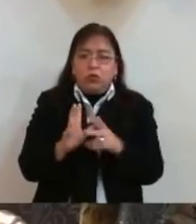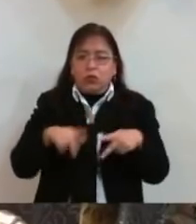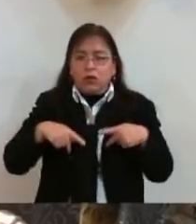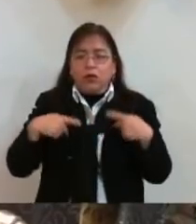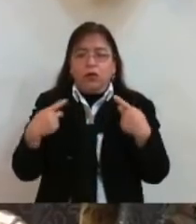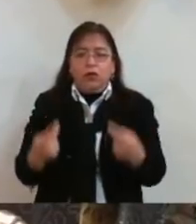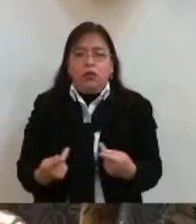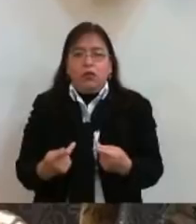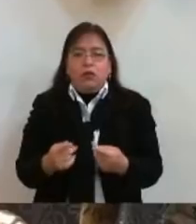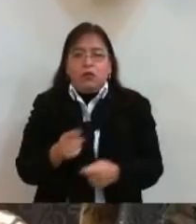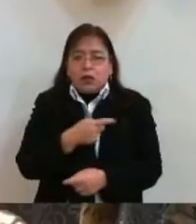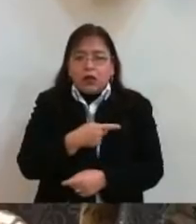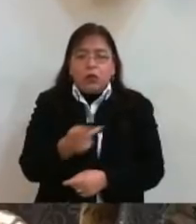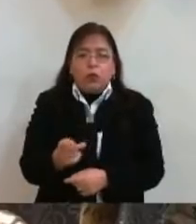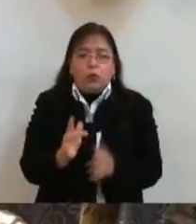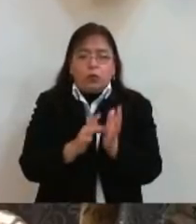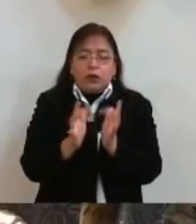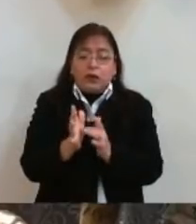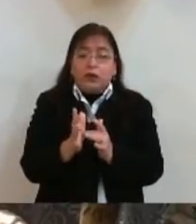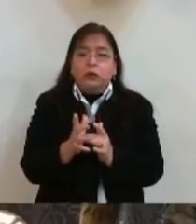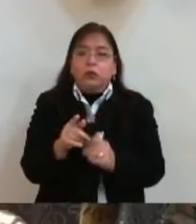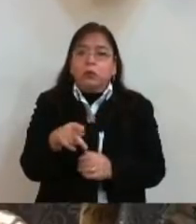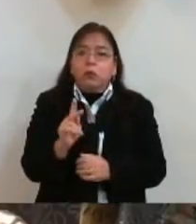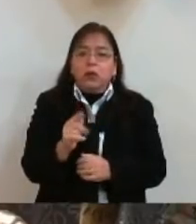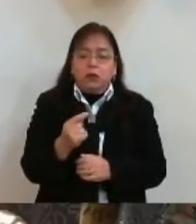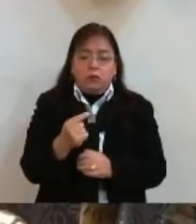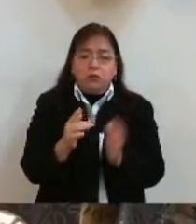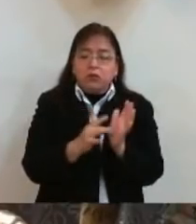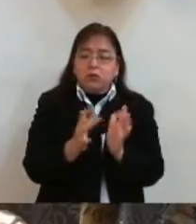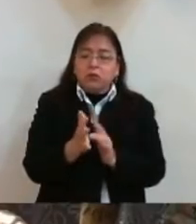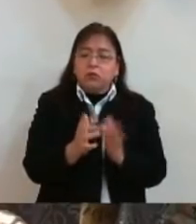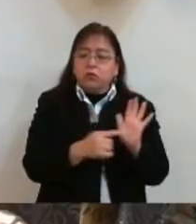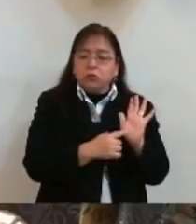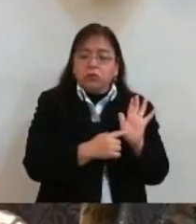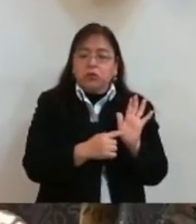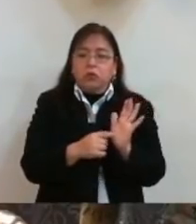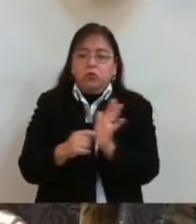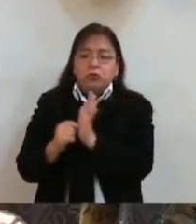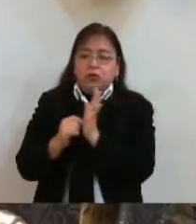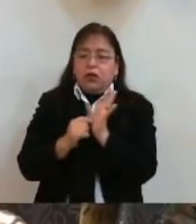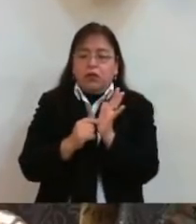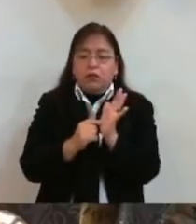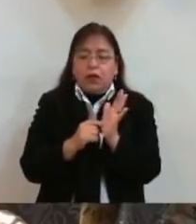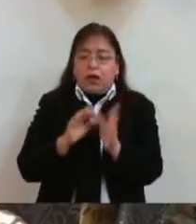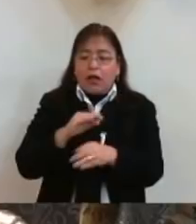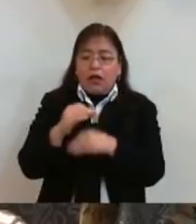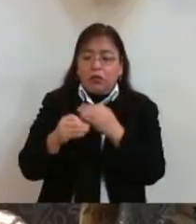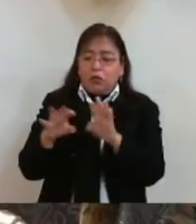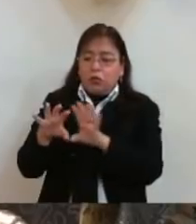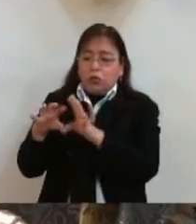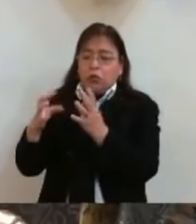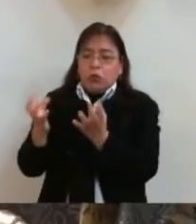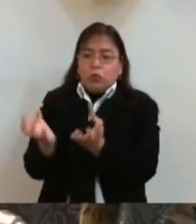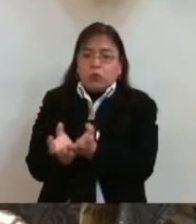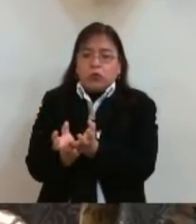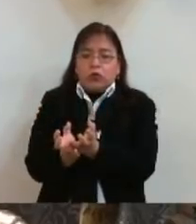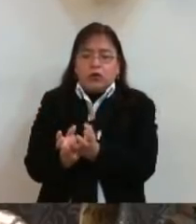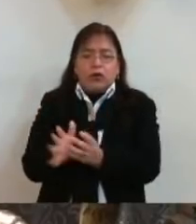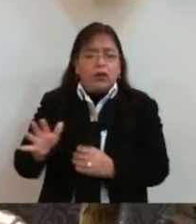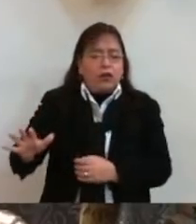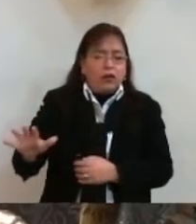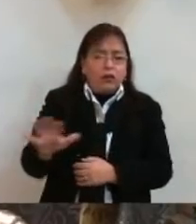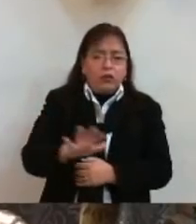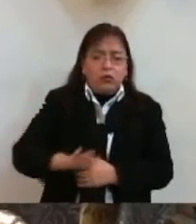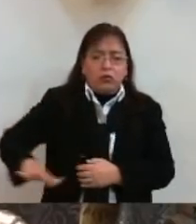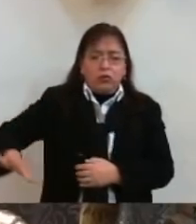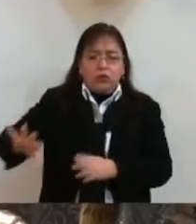debilidad, se manifiesta a todas las naciones, a todos los pueblos.